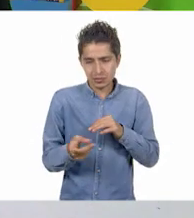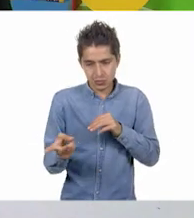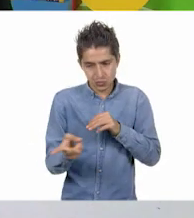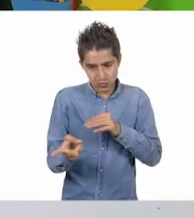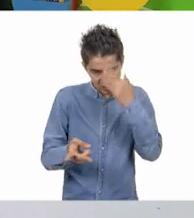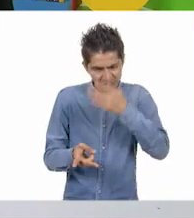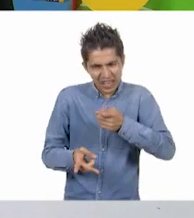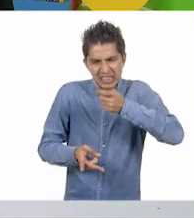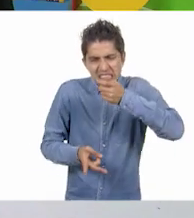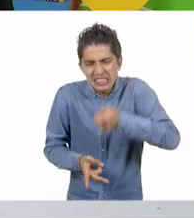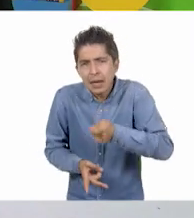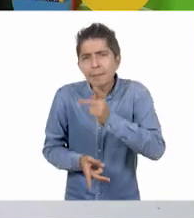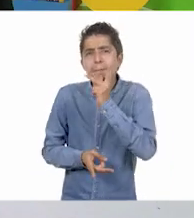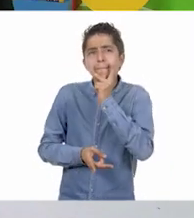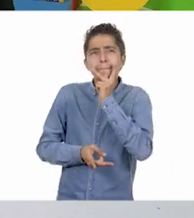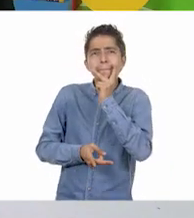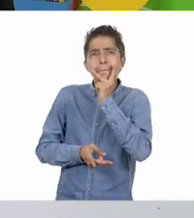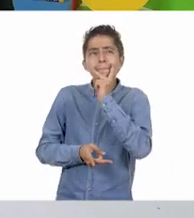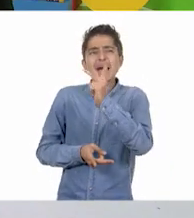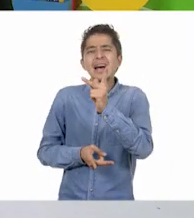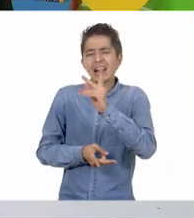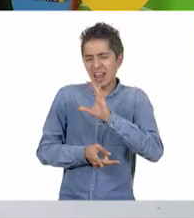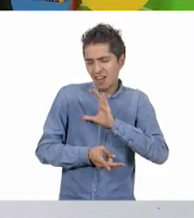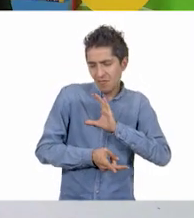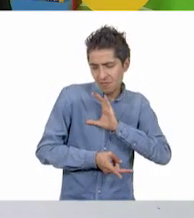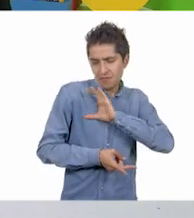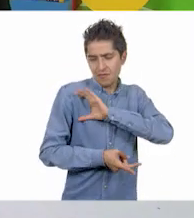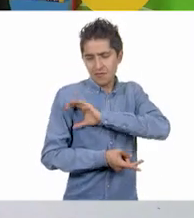qué significa la palabra favorito?